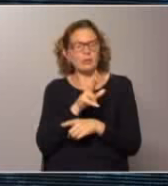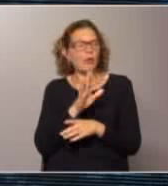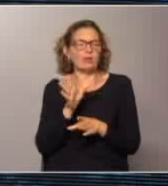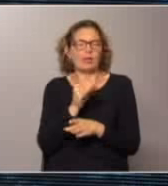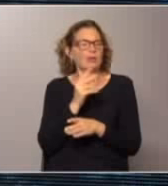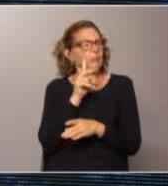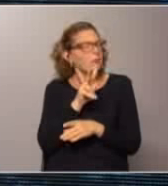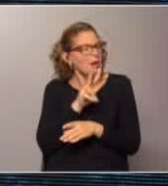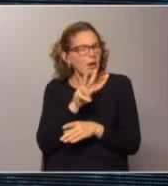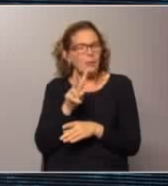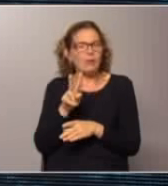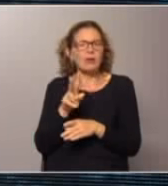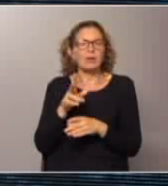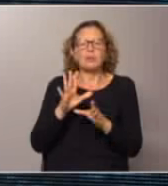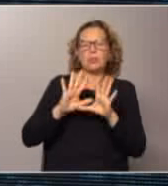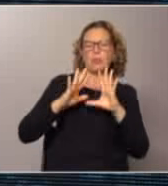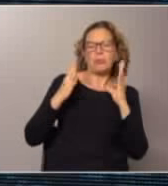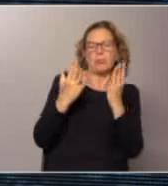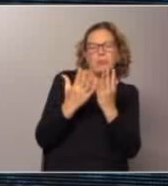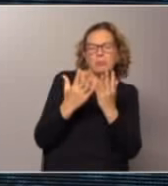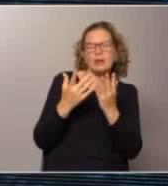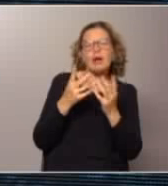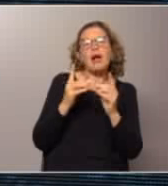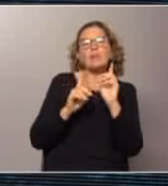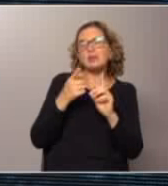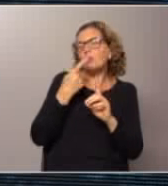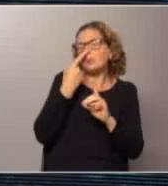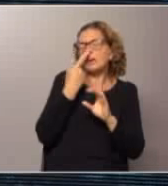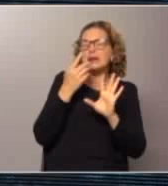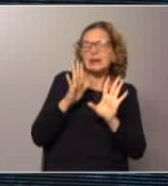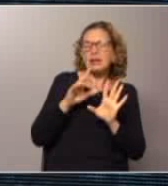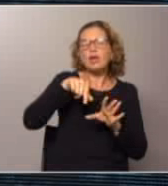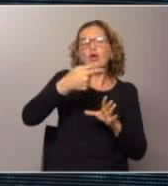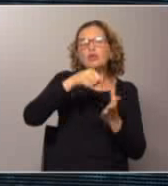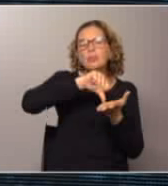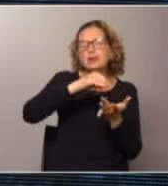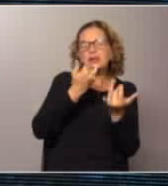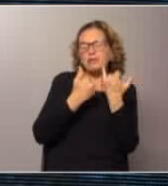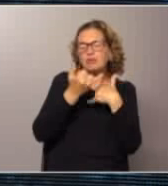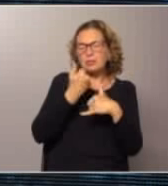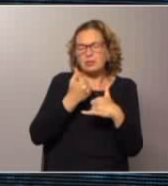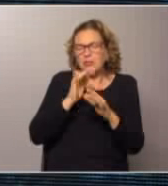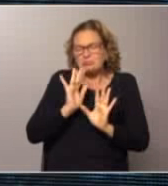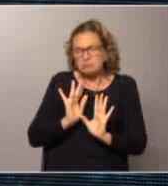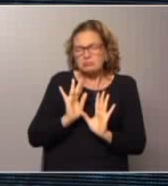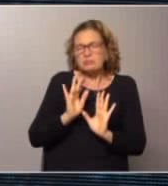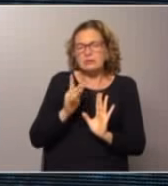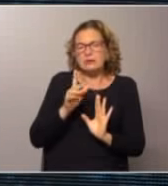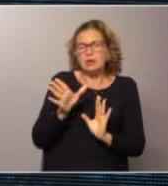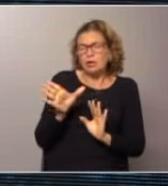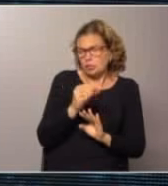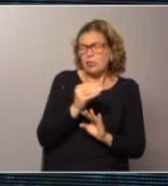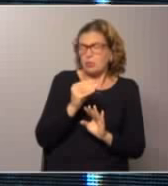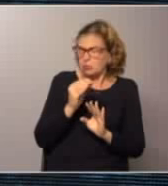por cuestiones que tienen que ver con geopolítica si no resultan tal vez menos atractivos del punto de vista informativo en realidad se producen en